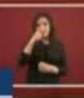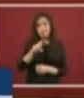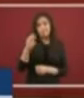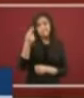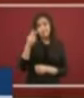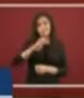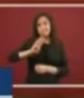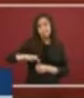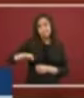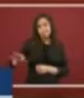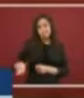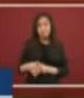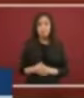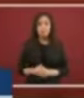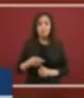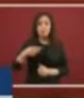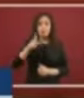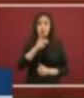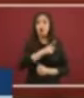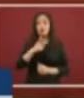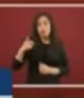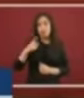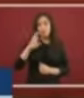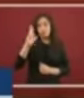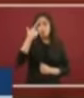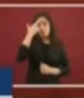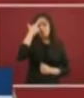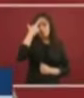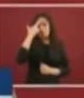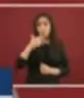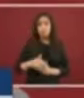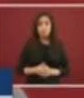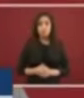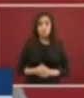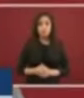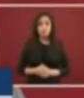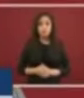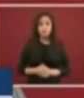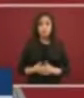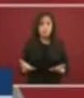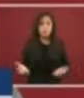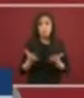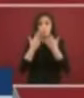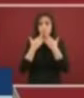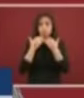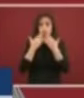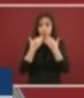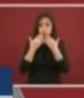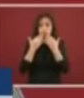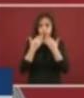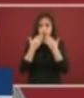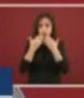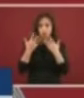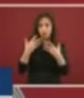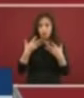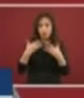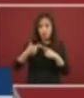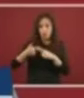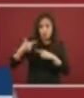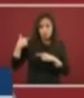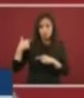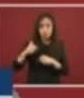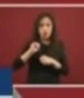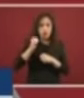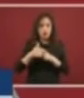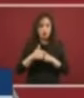estarse autorresguardando en el domicilio, entonces el número de contagios realmente disminuyera y que entonces podamos tener menos carga de